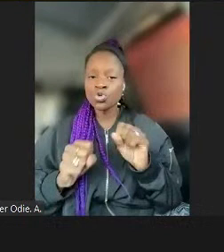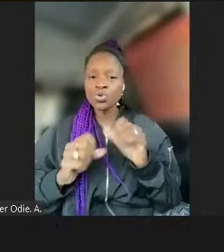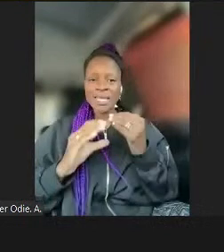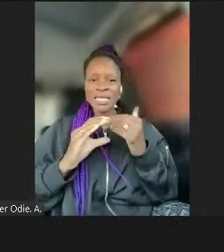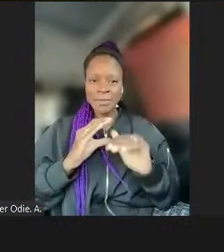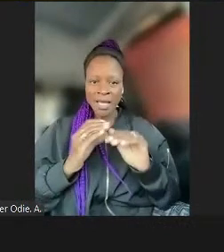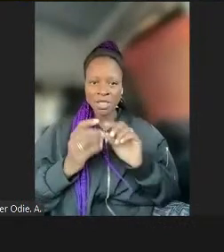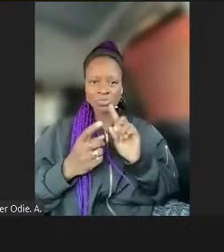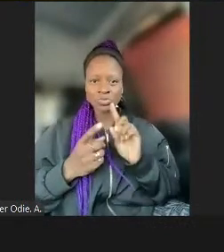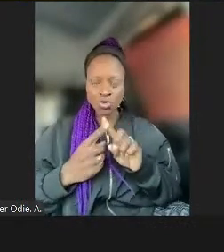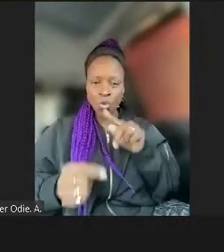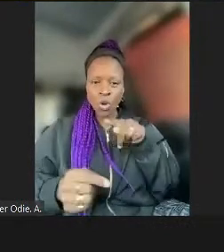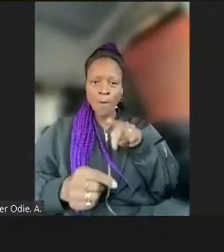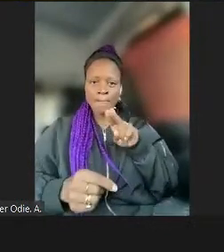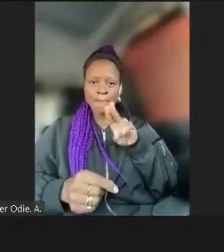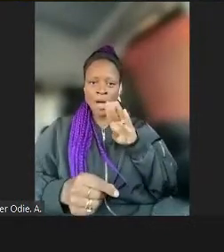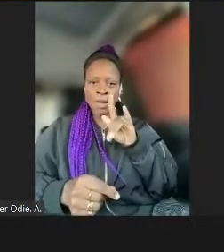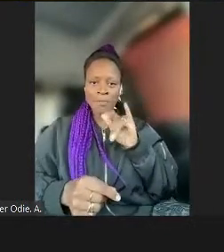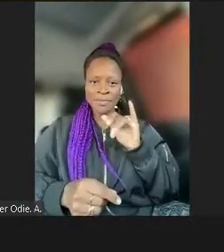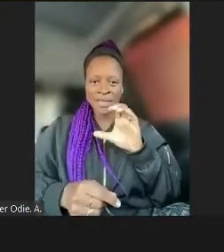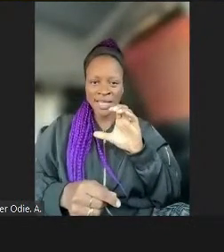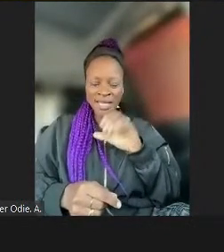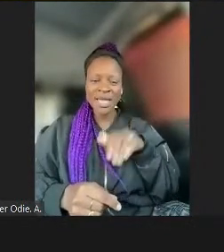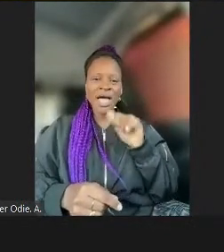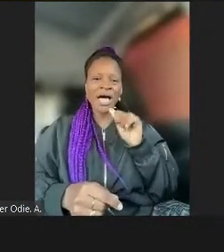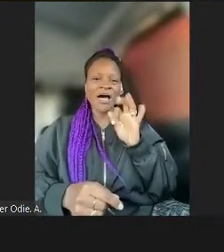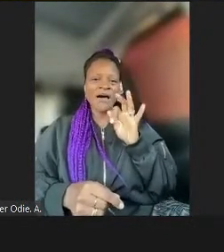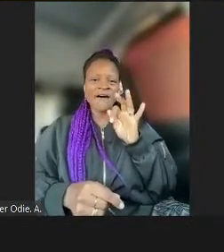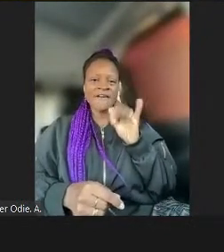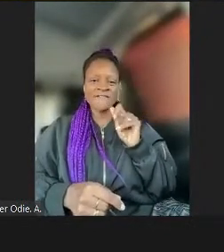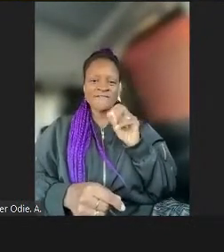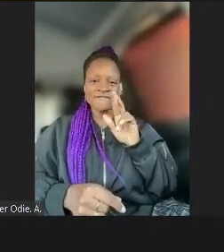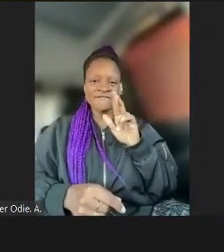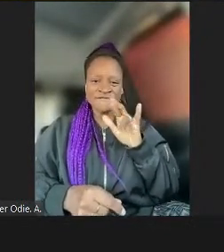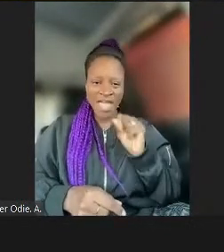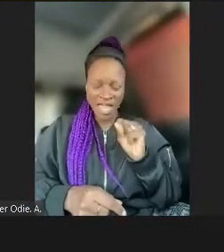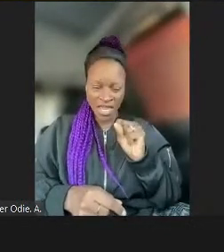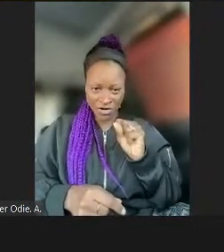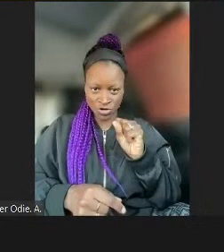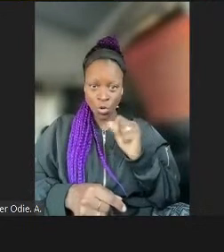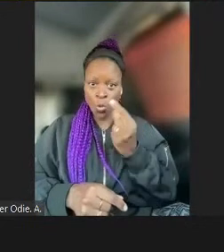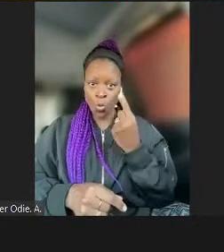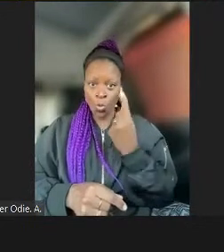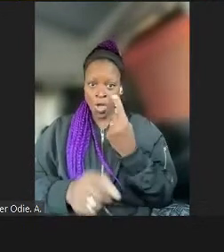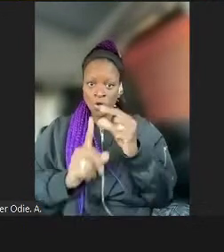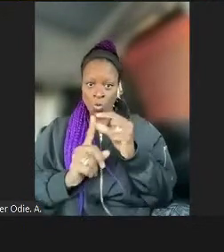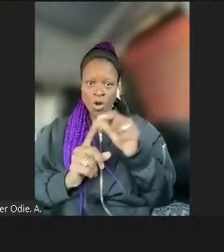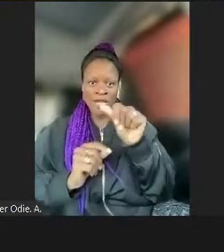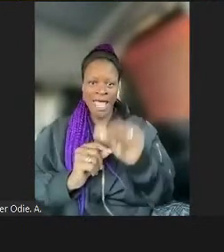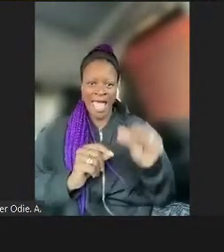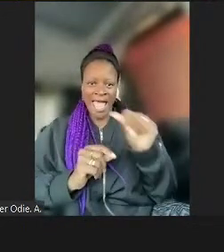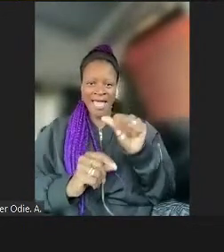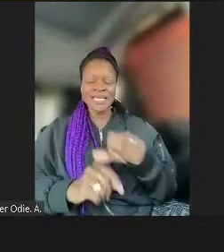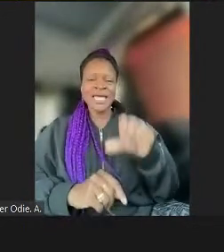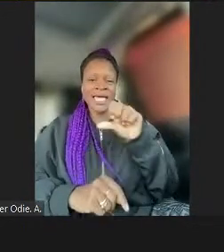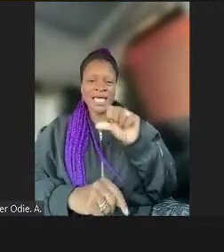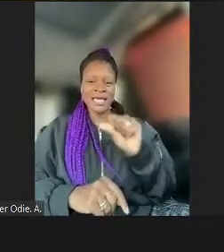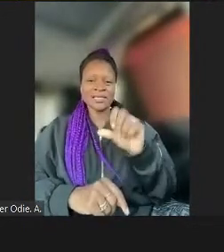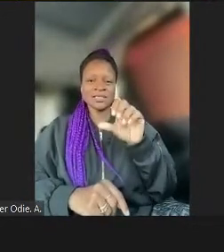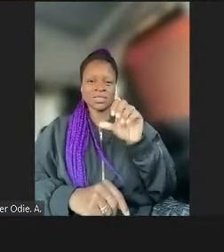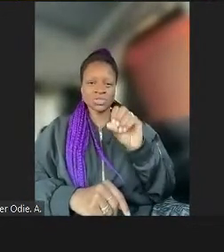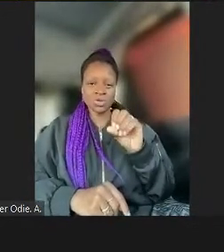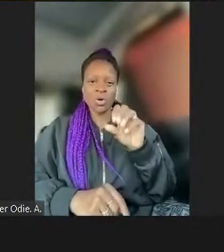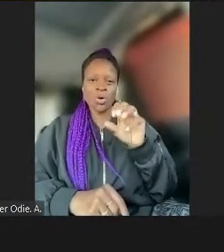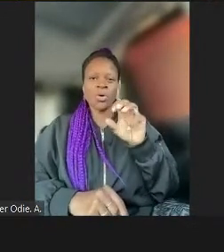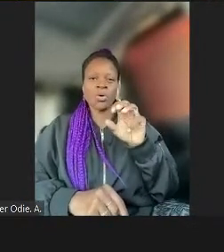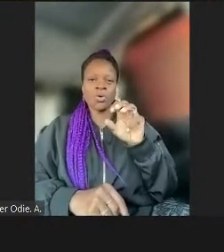de charla, o pueden mandarlos por correo al condado de Sonoma, y muchos ya saben cuáles son los correos electrónicos de